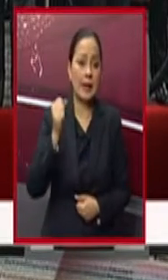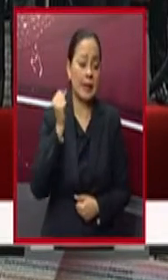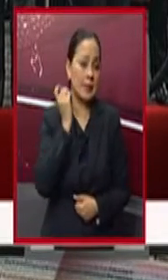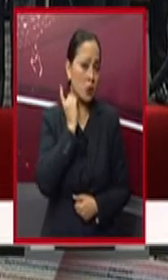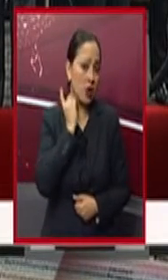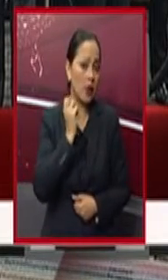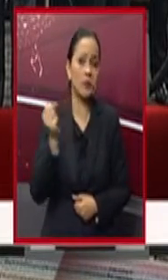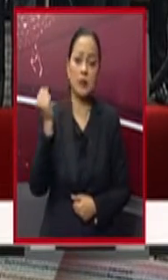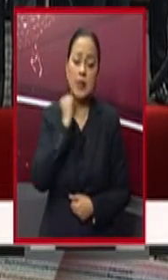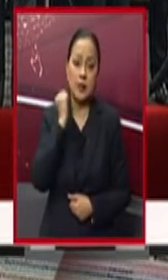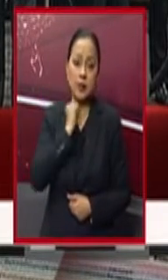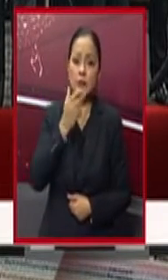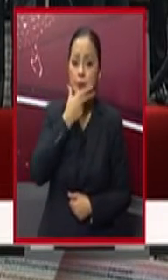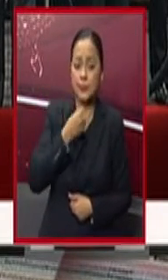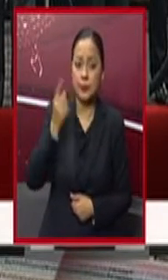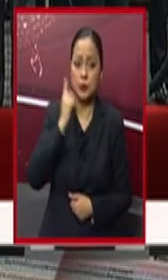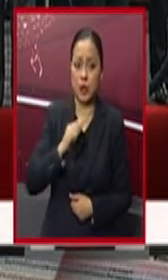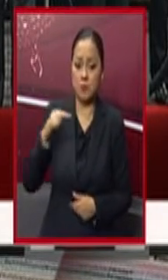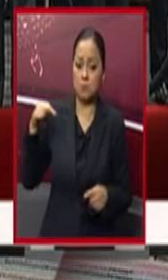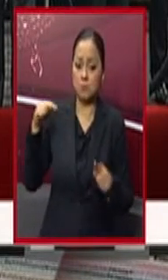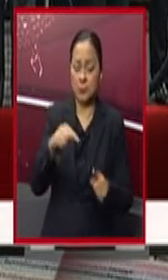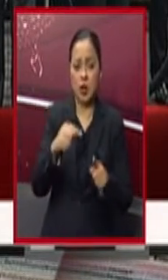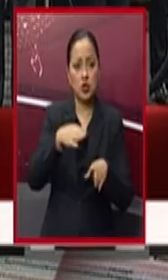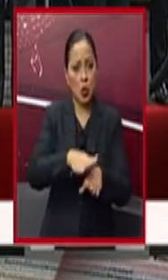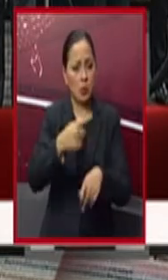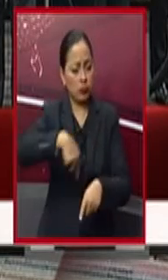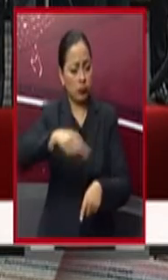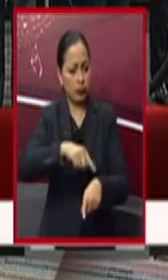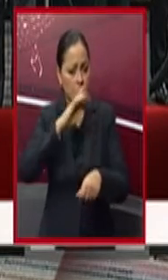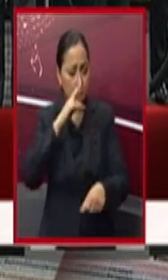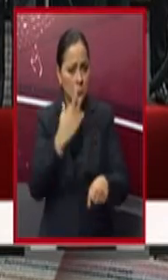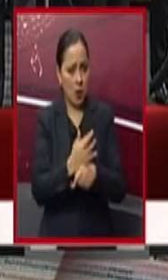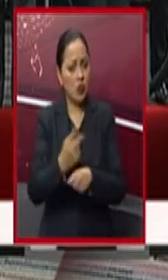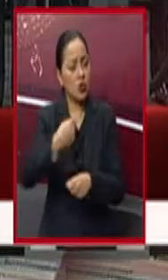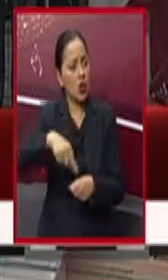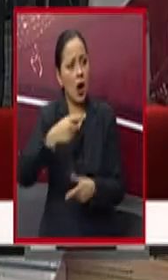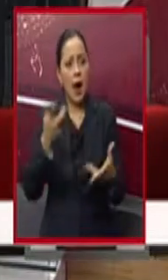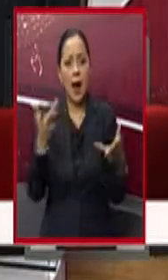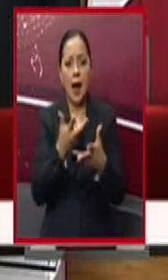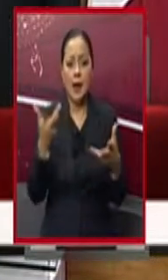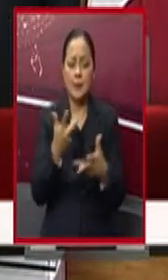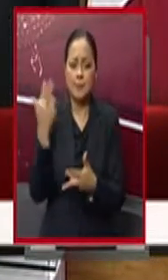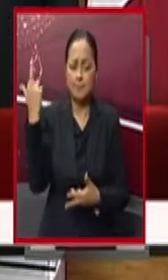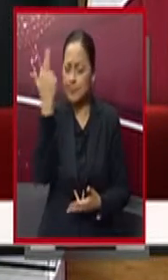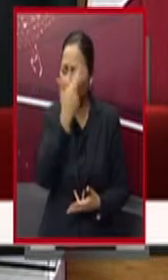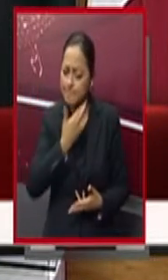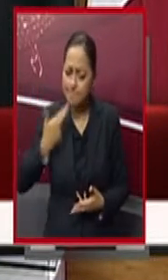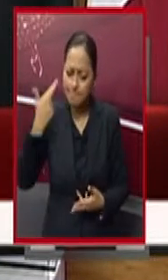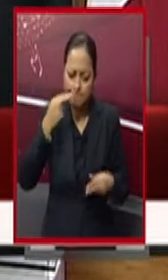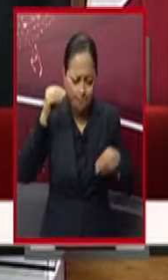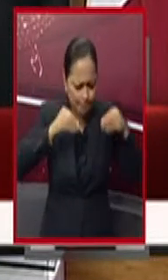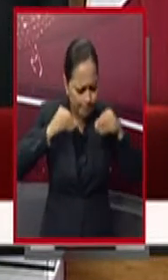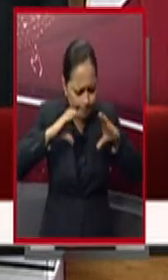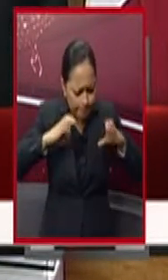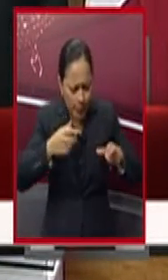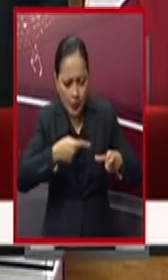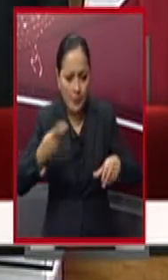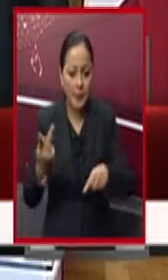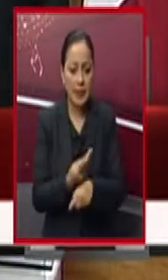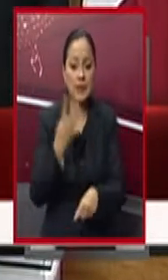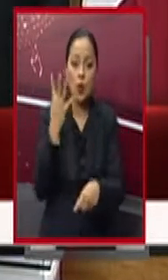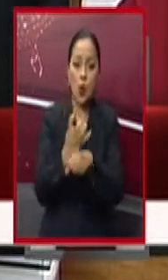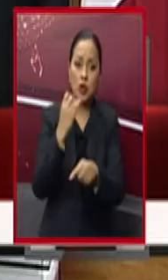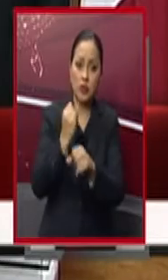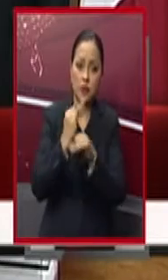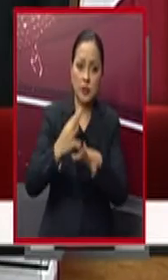los legisladores, acorde con nuestra responsabilidad, habremos de llevar a cabo la revisión y análisis detallado de este cuarto